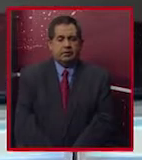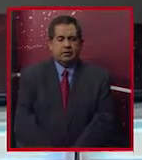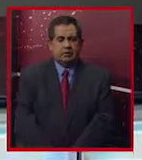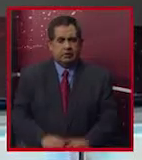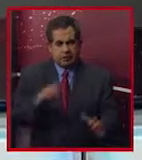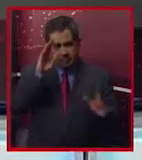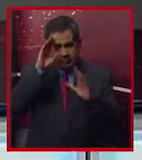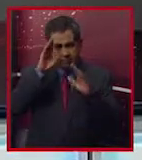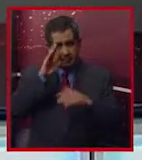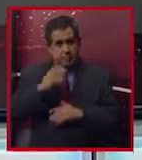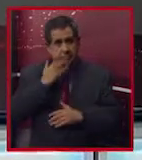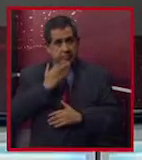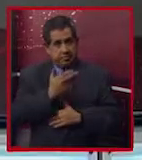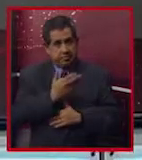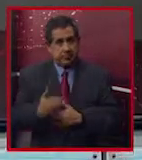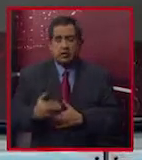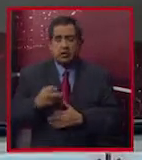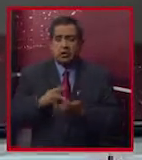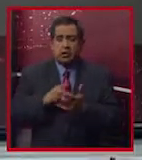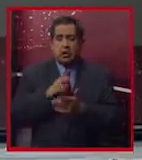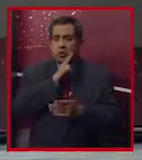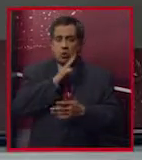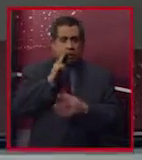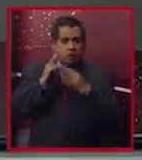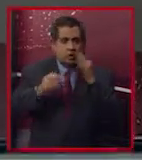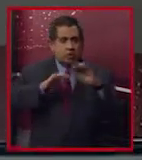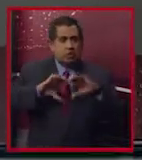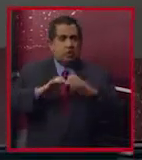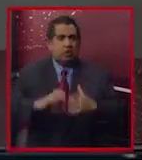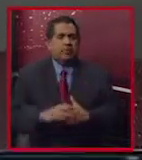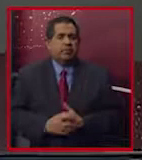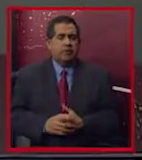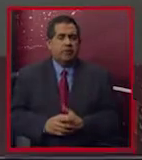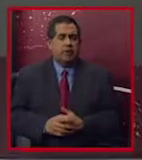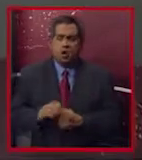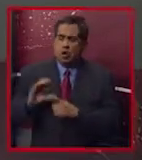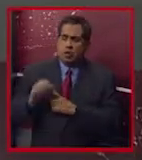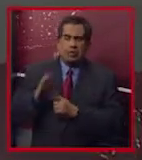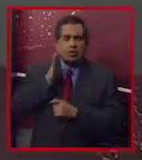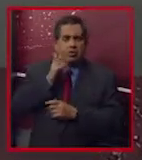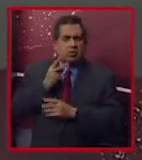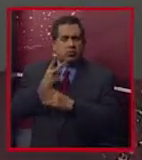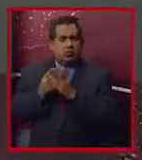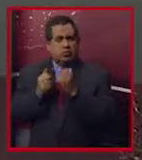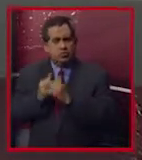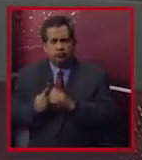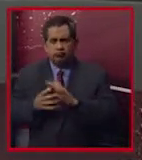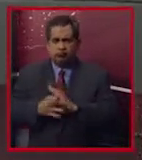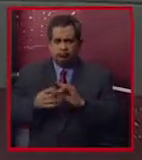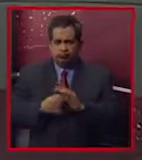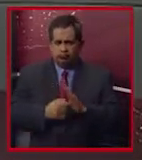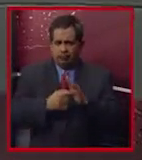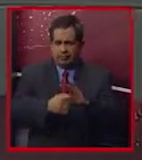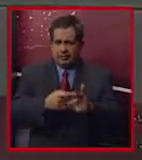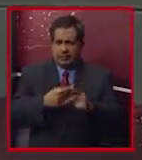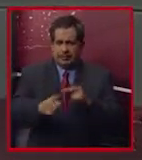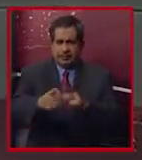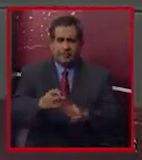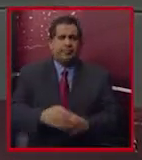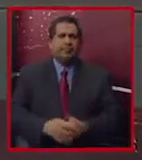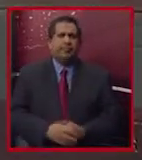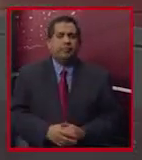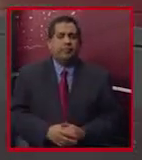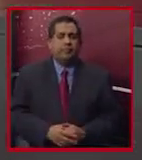¿Qué tal? ¿Cómo le va? Le doy la bienvenida a una emisión más de Noticias del Congreso. Sesiona la Comisión Permanente, le tenemos todos los detalles. Comenzamos.